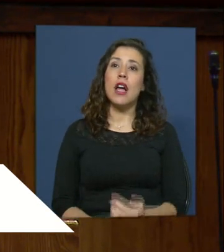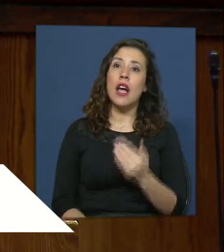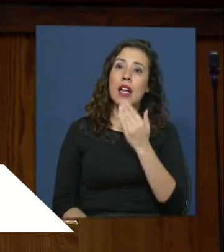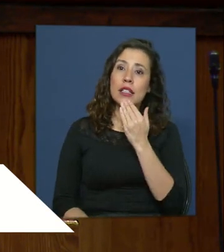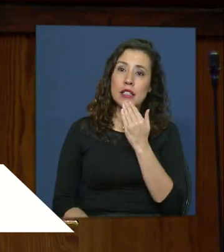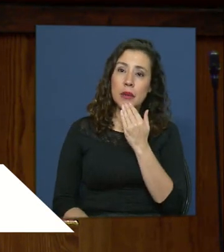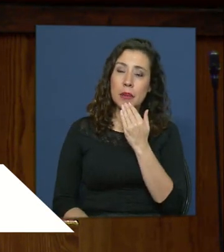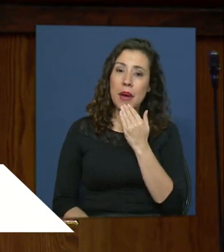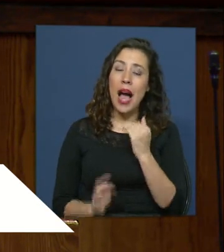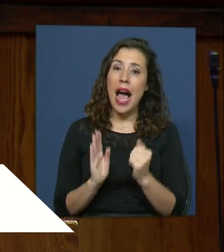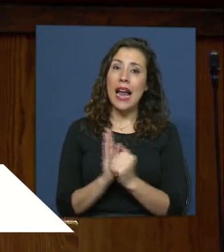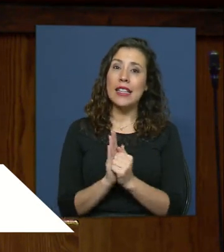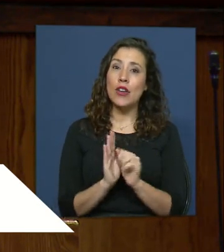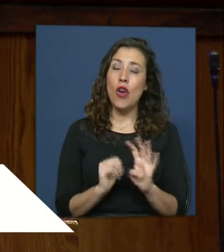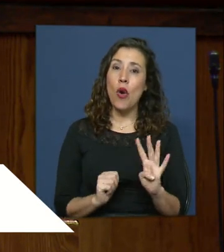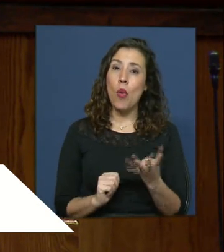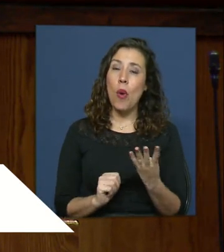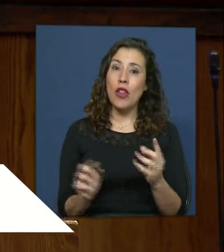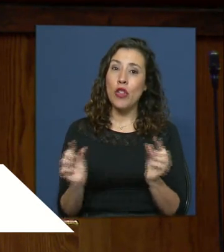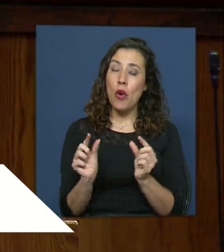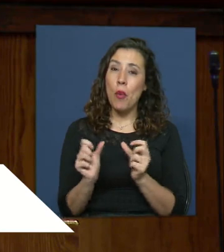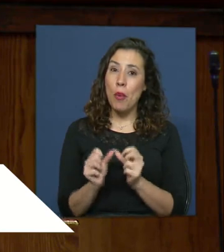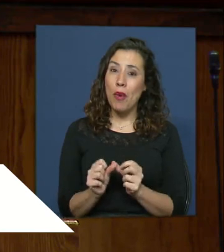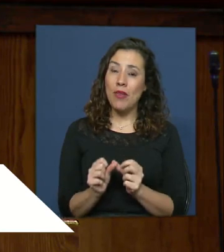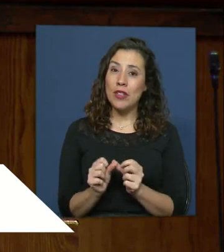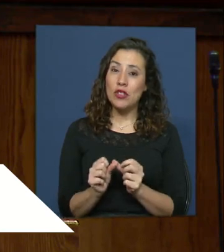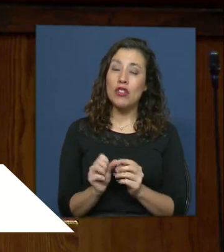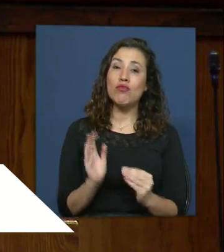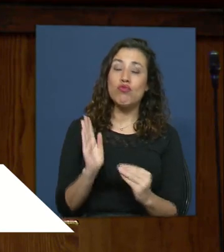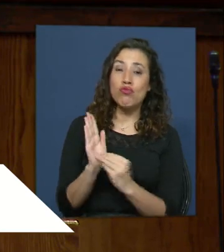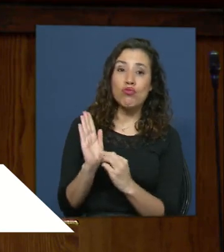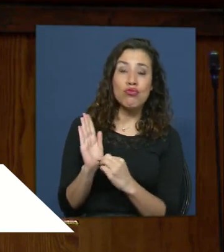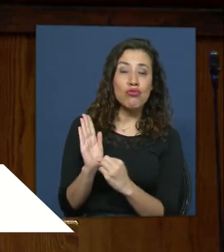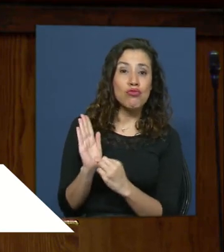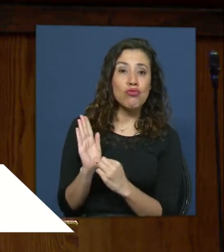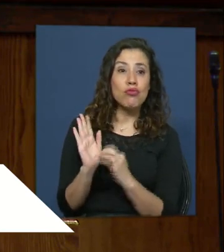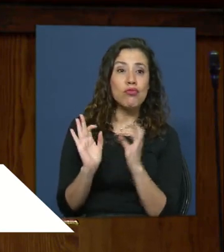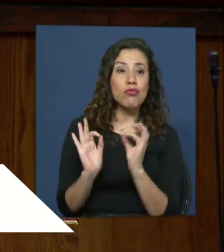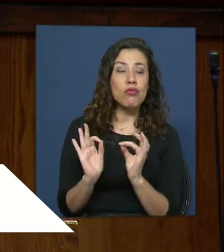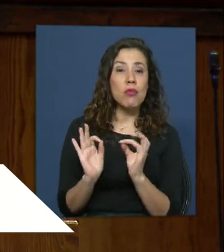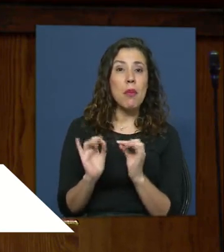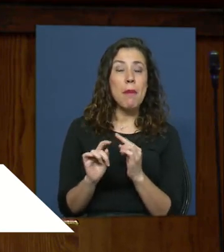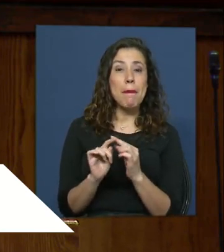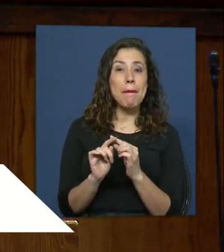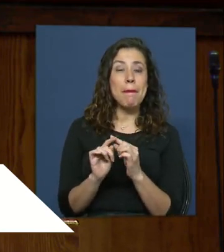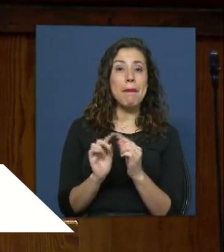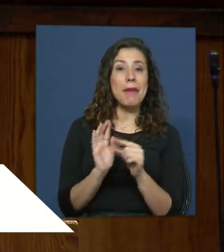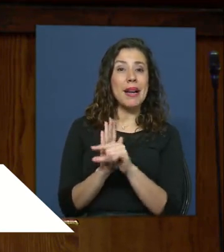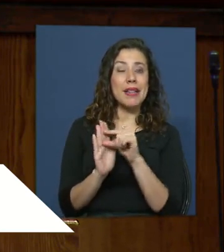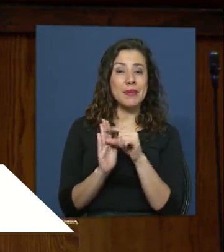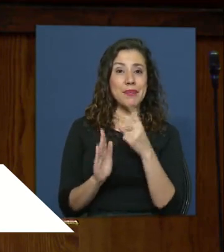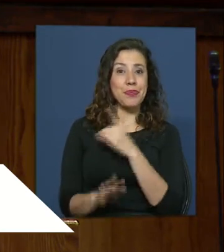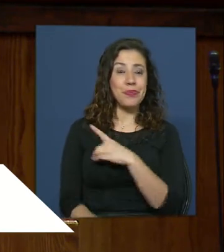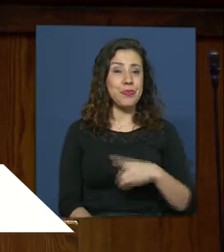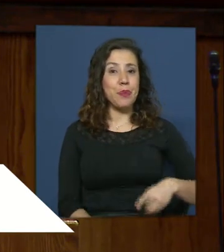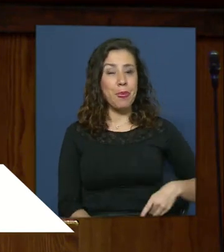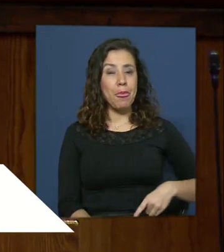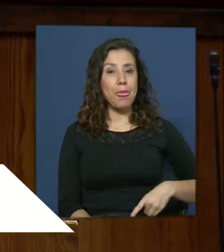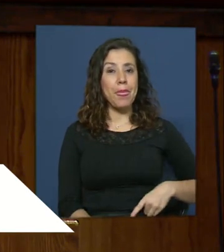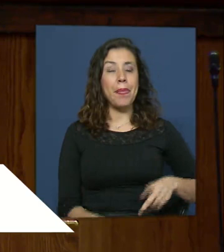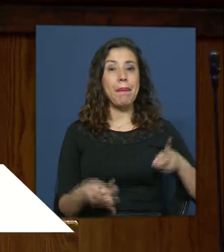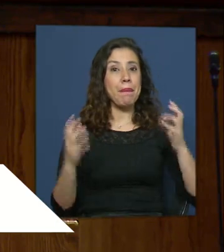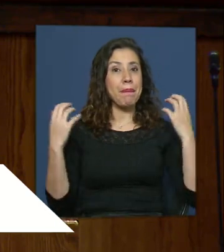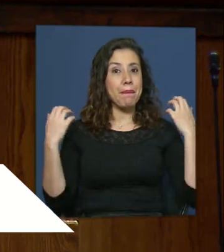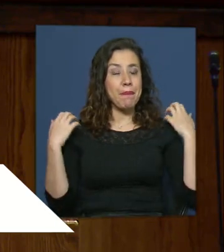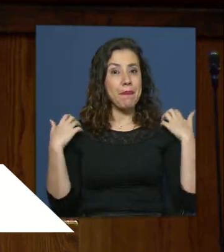modo, en el artículo cuarto transitorio se deja constancia, mediante indicación parlamentaria, que la facultad